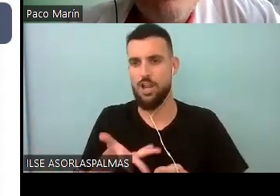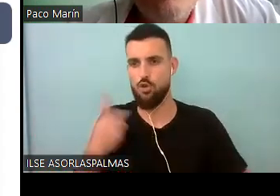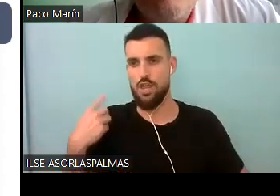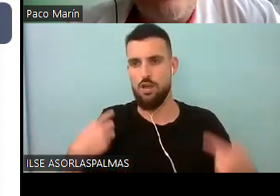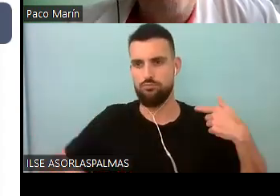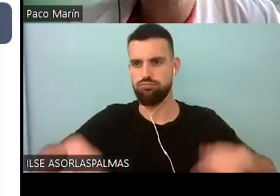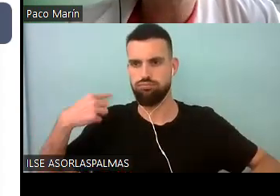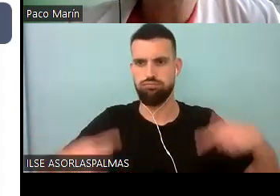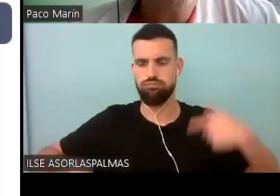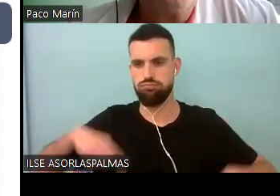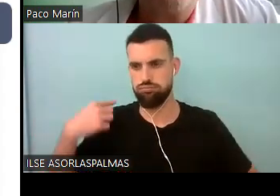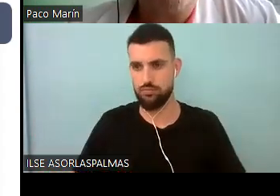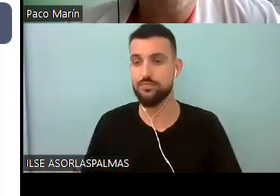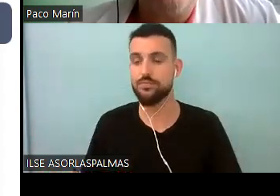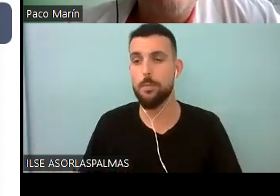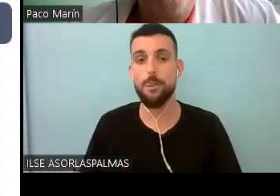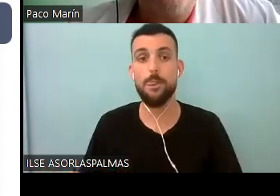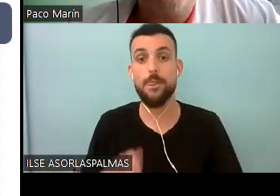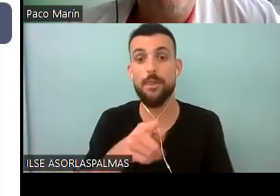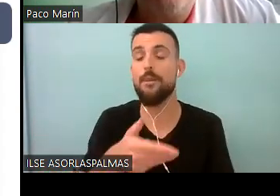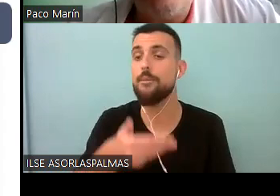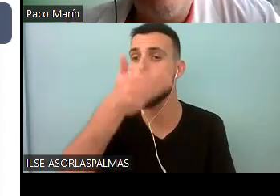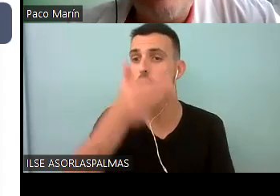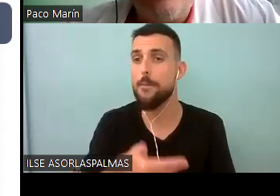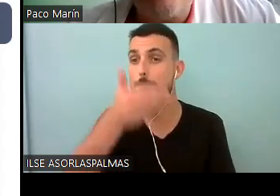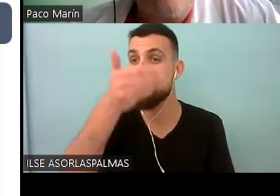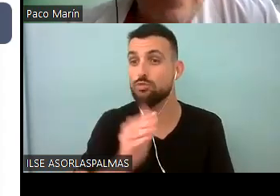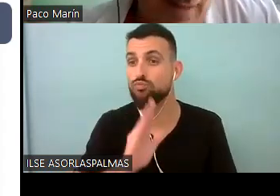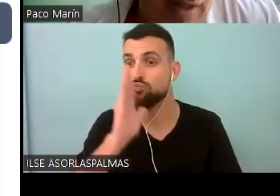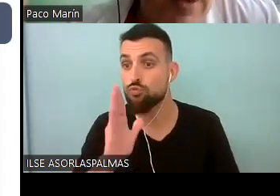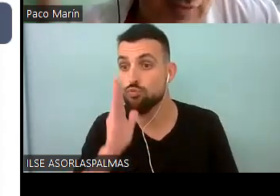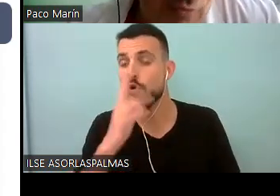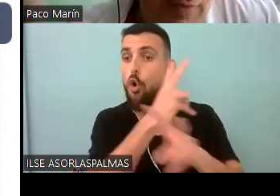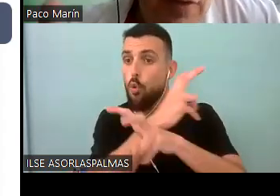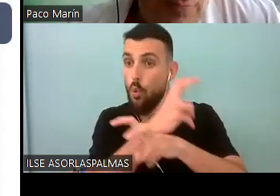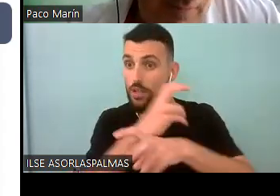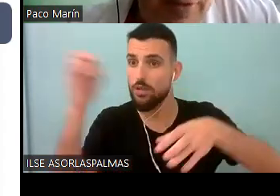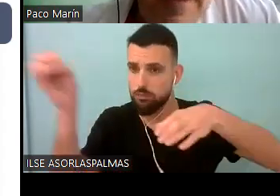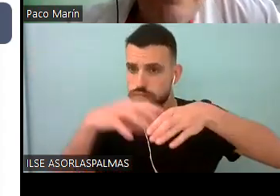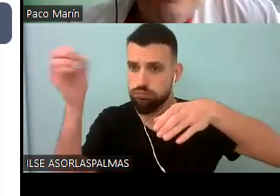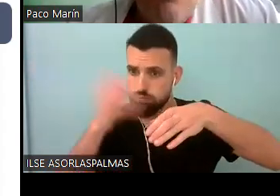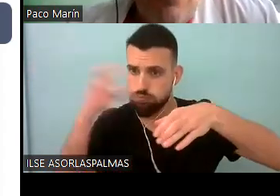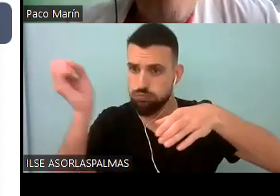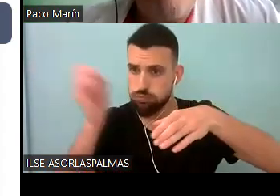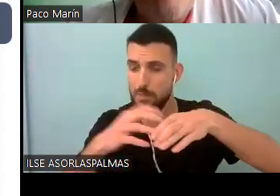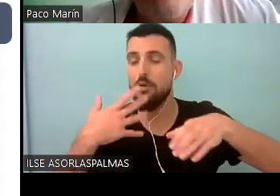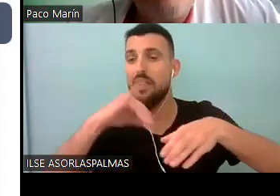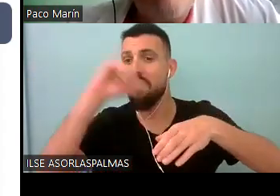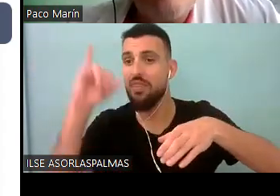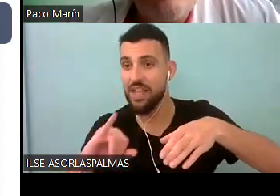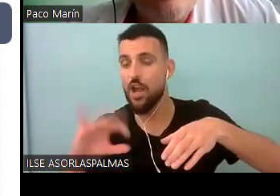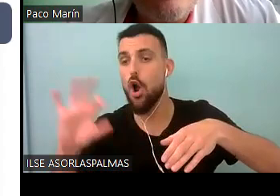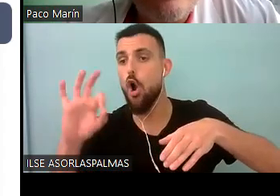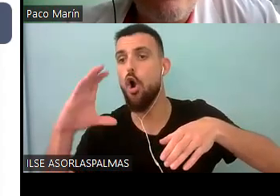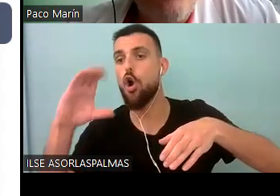fundamentalmente, o sea, su importancia no está tanto en el hecho de que se depositen en el hueso, que en ocasiones alguno de ellos, por ejemplo el zinc o el cobre, pueden acabar